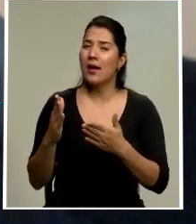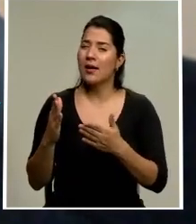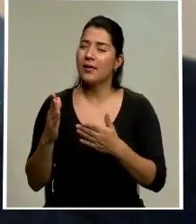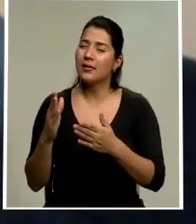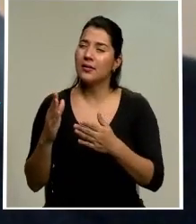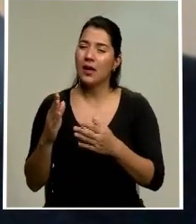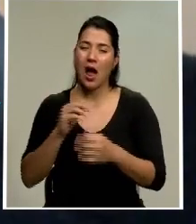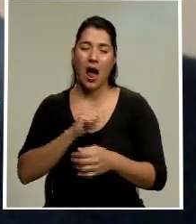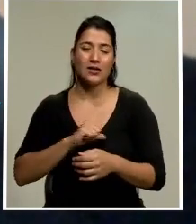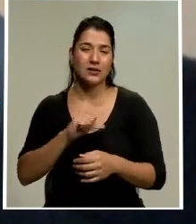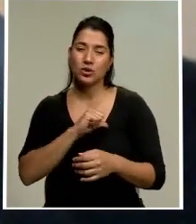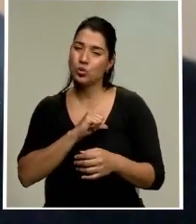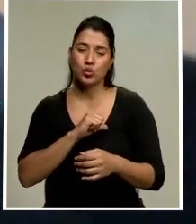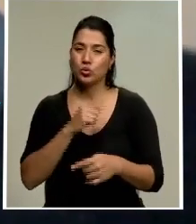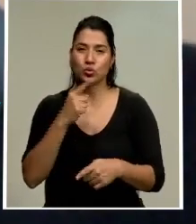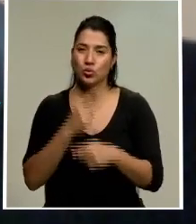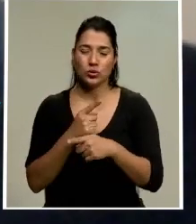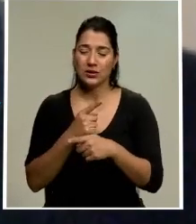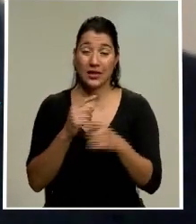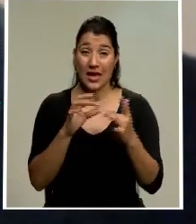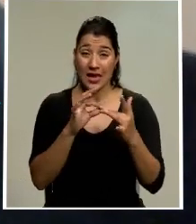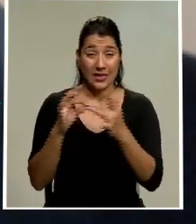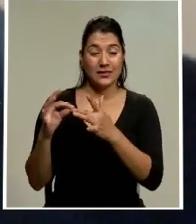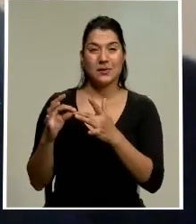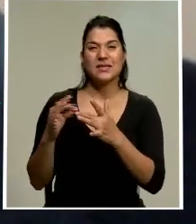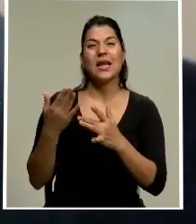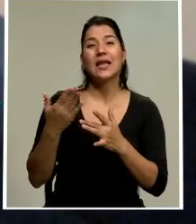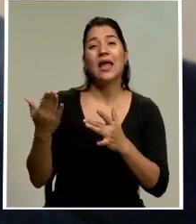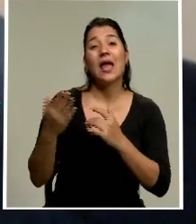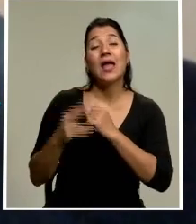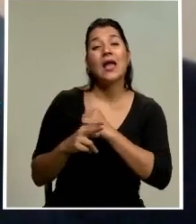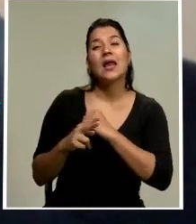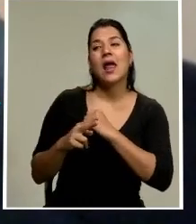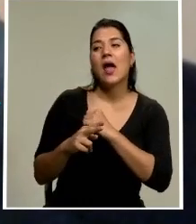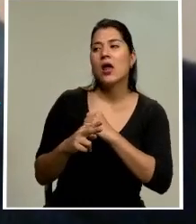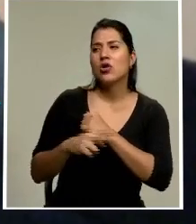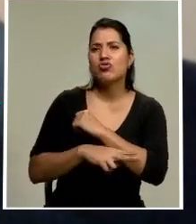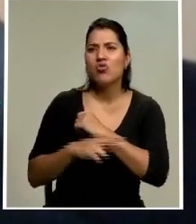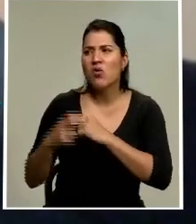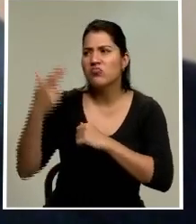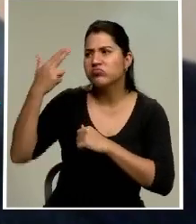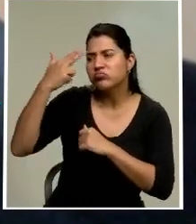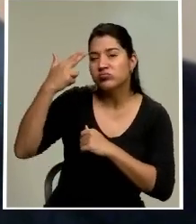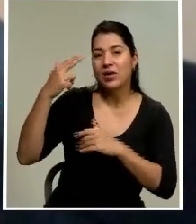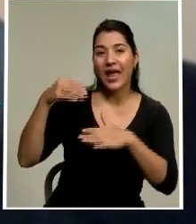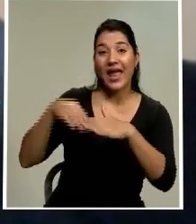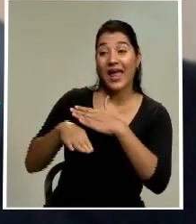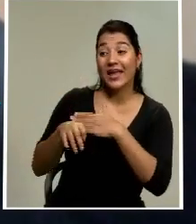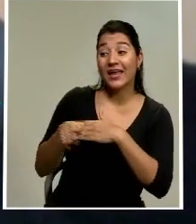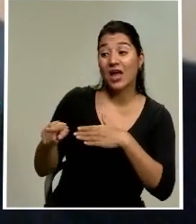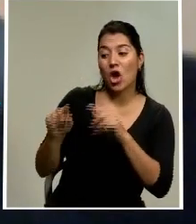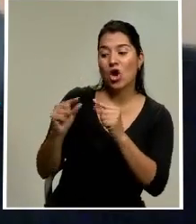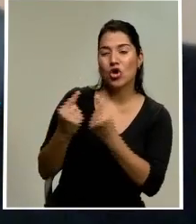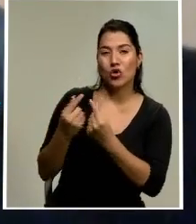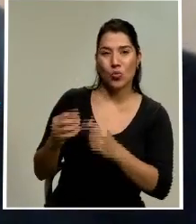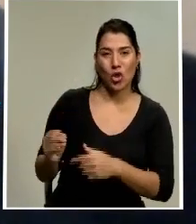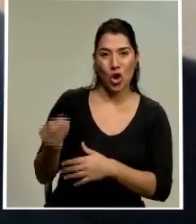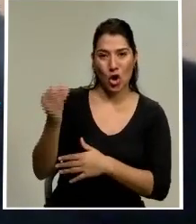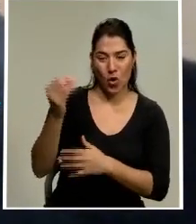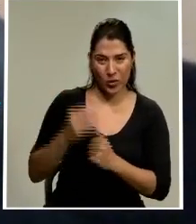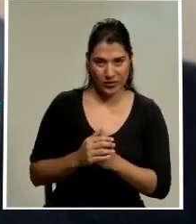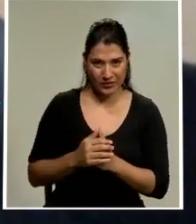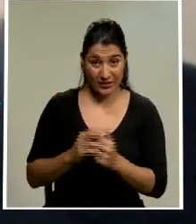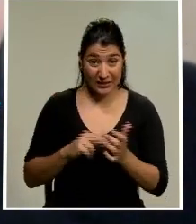bien debería ser motivo prácticamente de un análisis, que es la delincuencia juvenil, porque la delincuencia juvenil, es decir, las personas